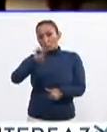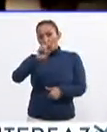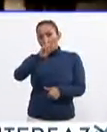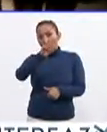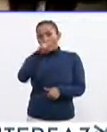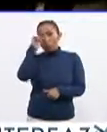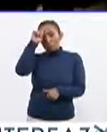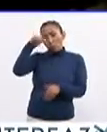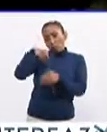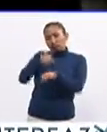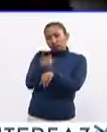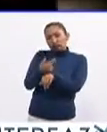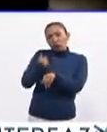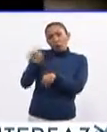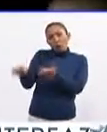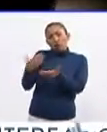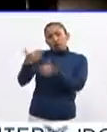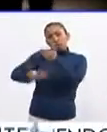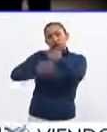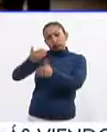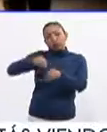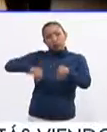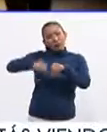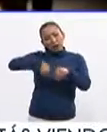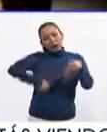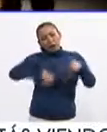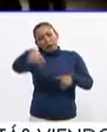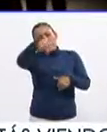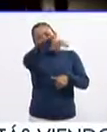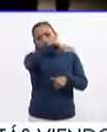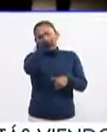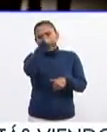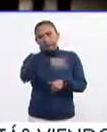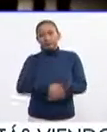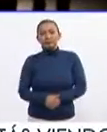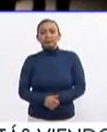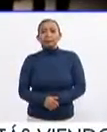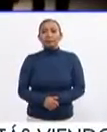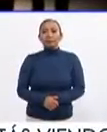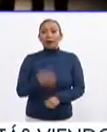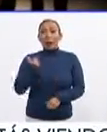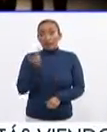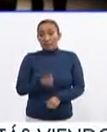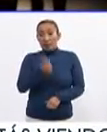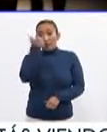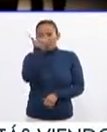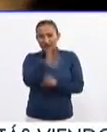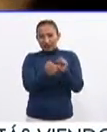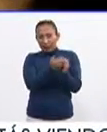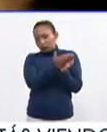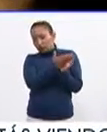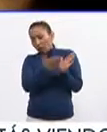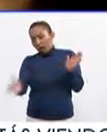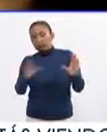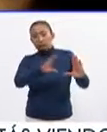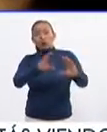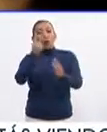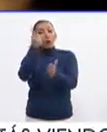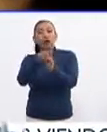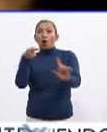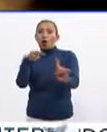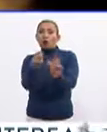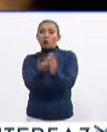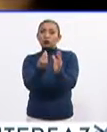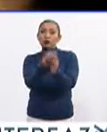UNAM, quien propuso su creación como progreso de los movimientos teatrales en México. Durante los primeros 10 años se impartían